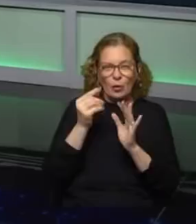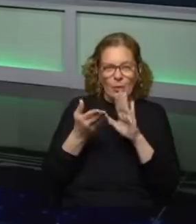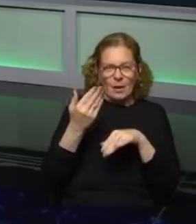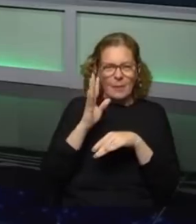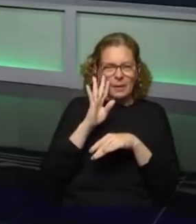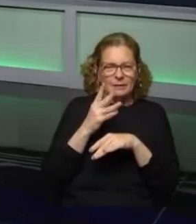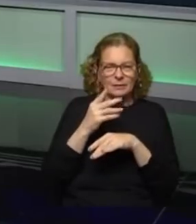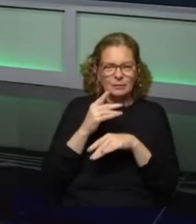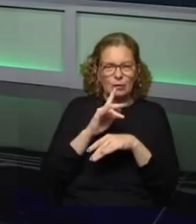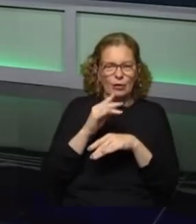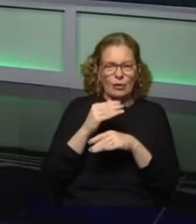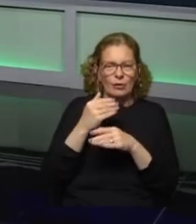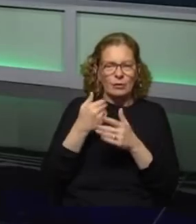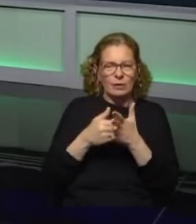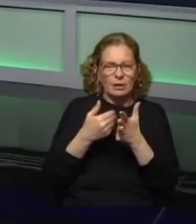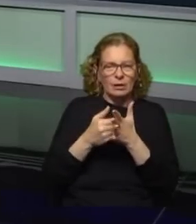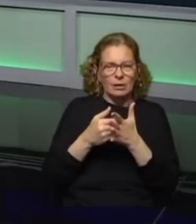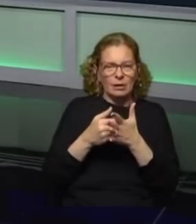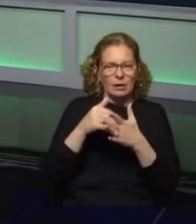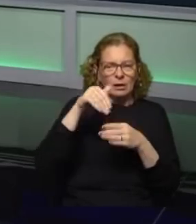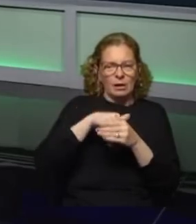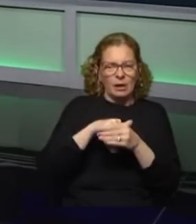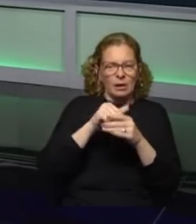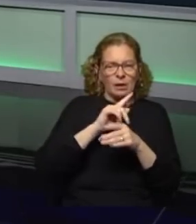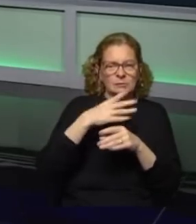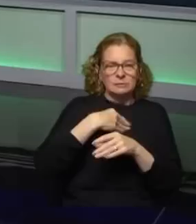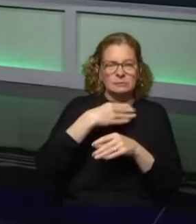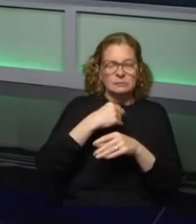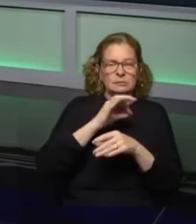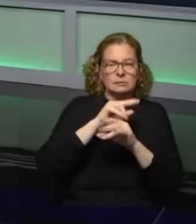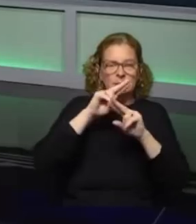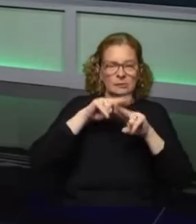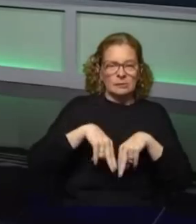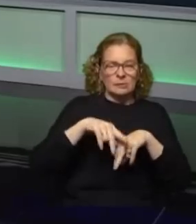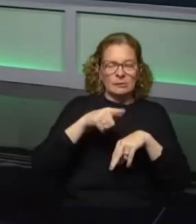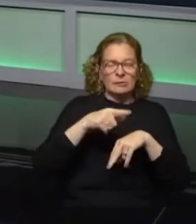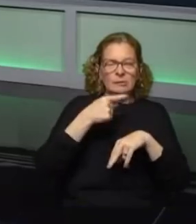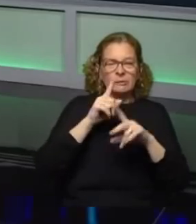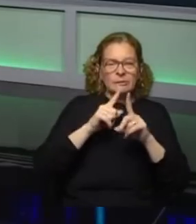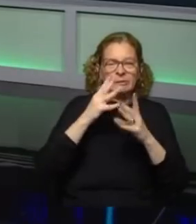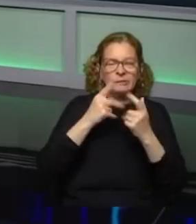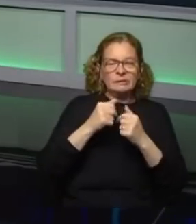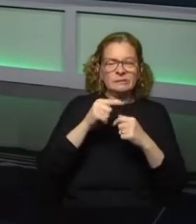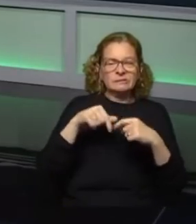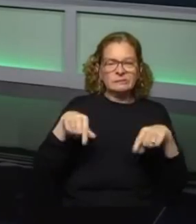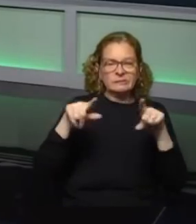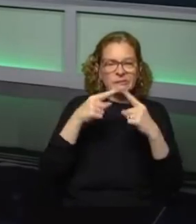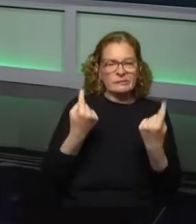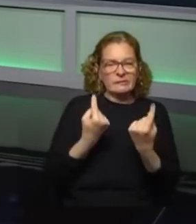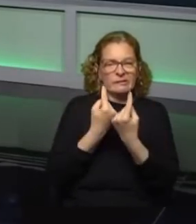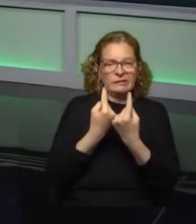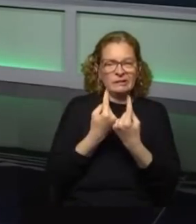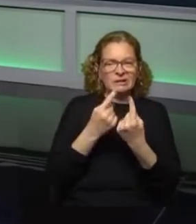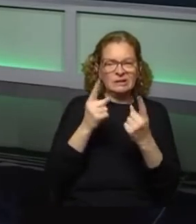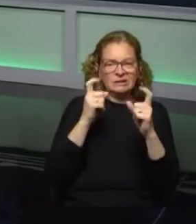sin contar O mejor dicho contando los votos válidos y no los blancos o anulados de todas maneras ayer se llevó a cabo un encuentro muy